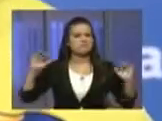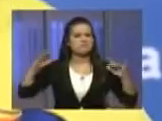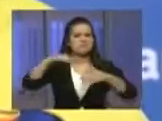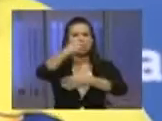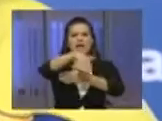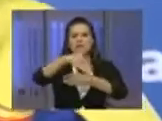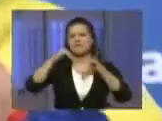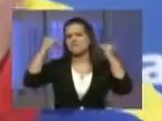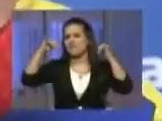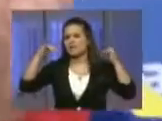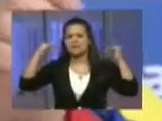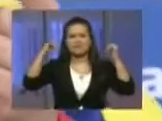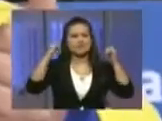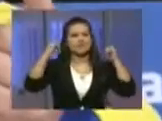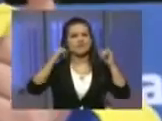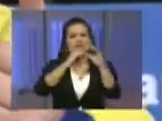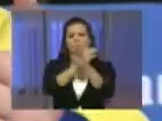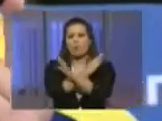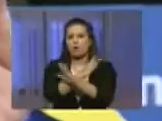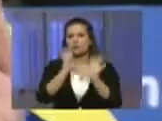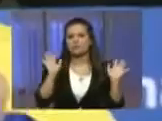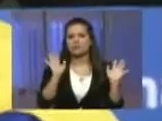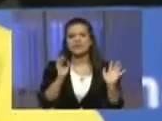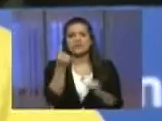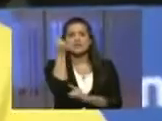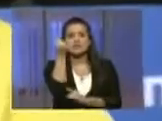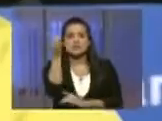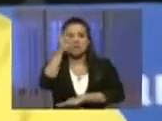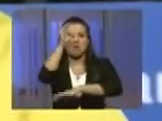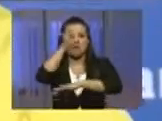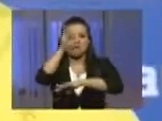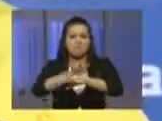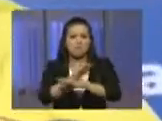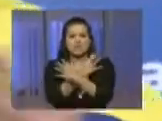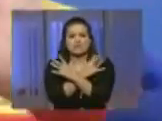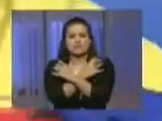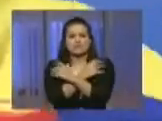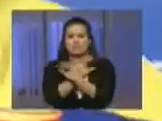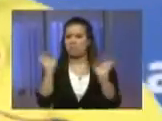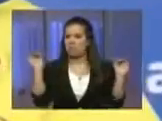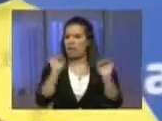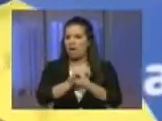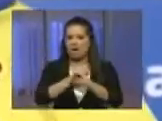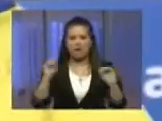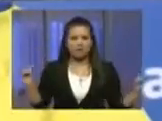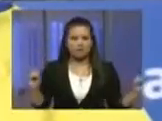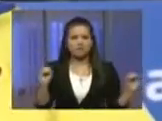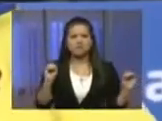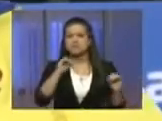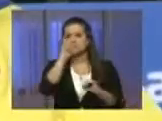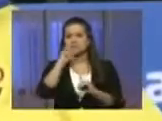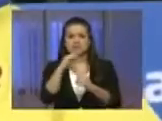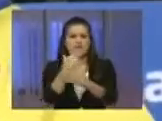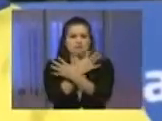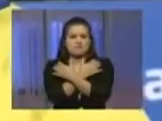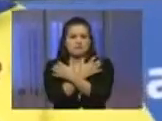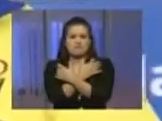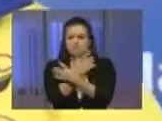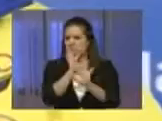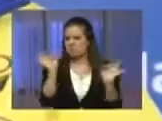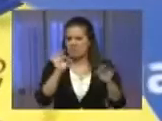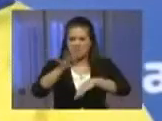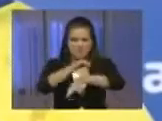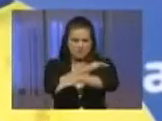juegos no ha habido un solo caso de sica presidente que hemos visto en la villa para de esa manera comprobar que era toda una campaña